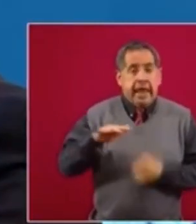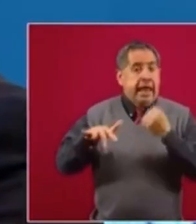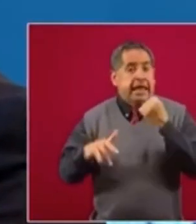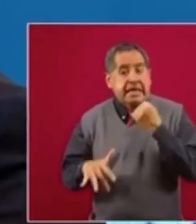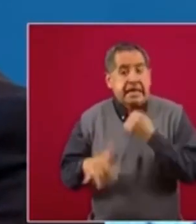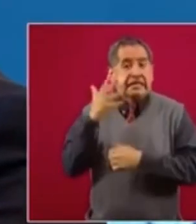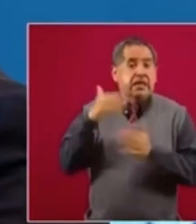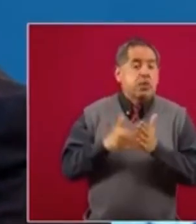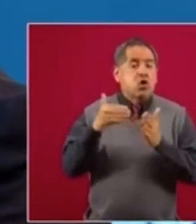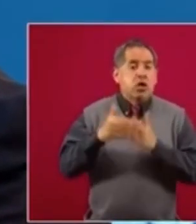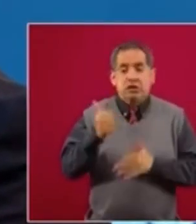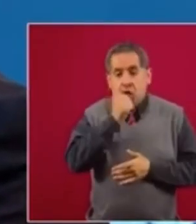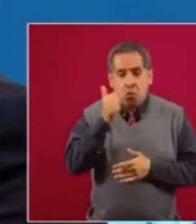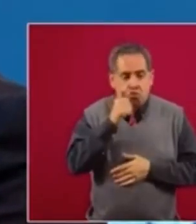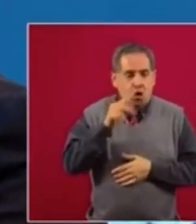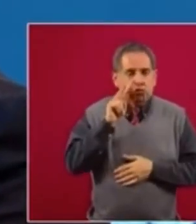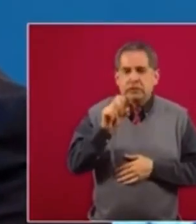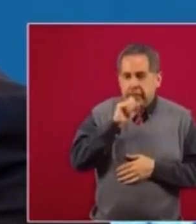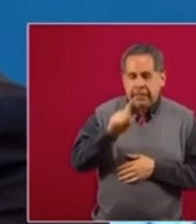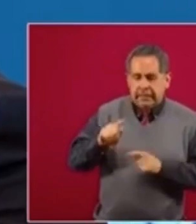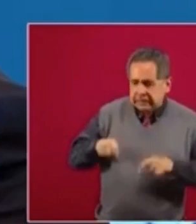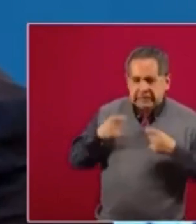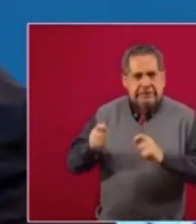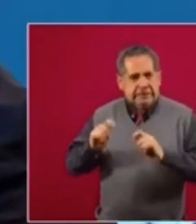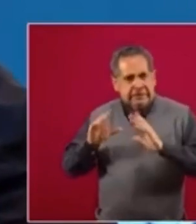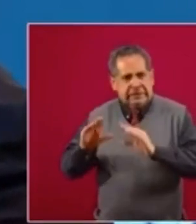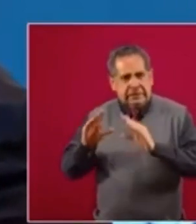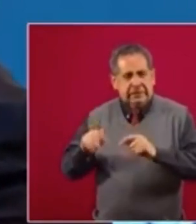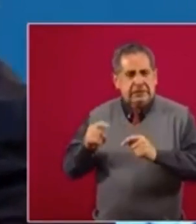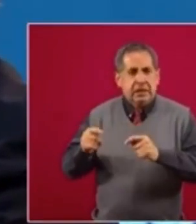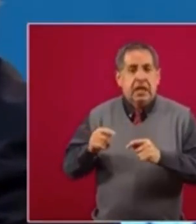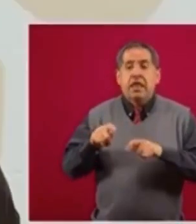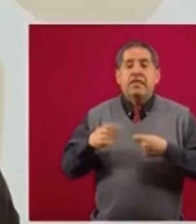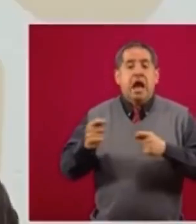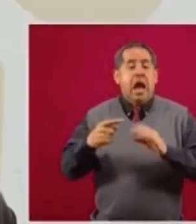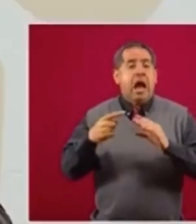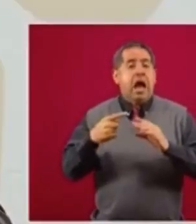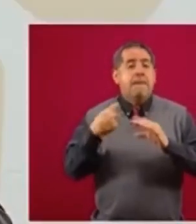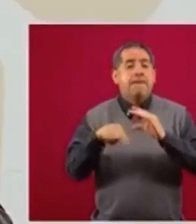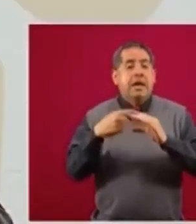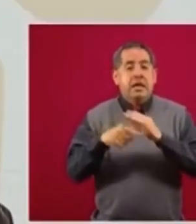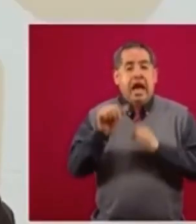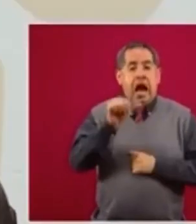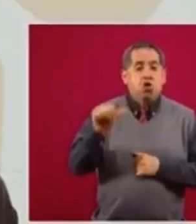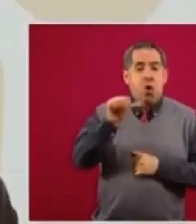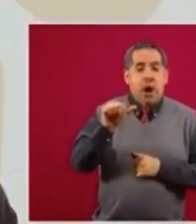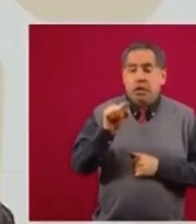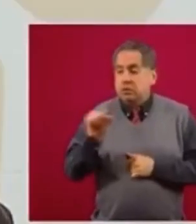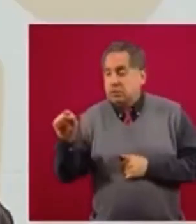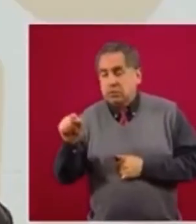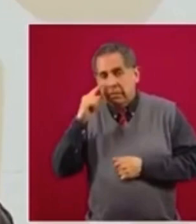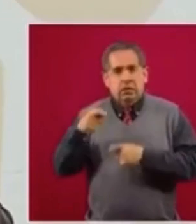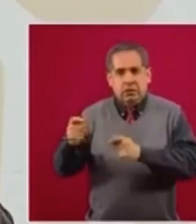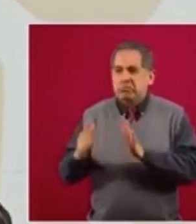alumnos y alumnas se les dio una cuenta de correo electrónico y